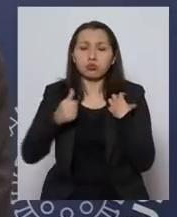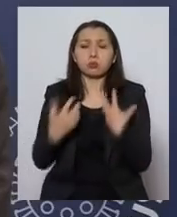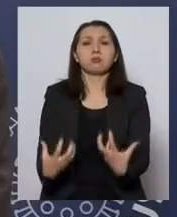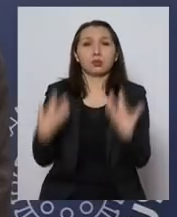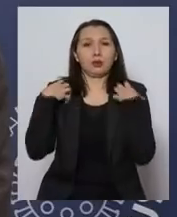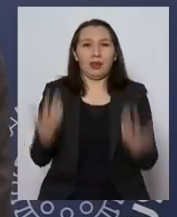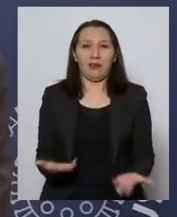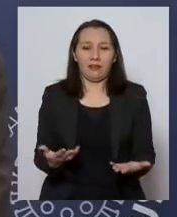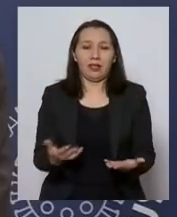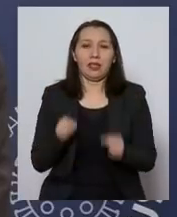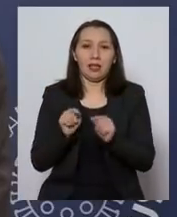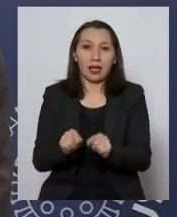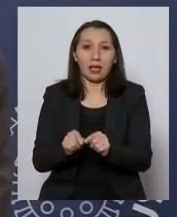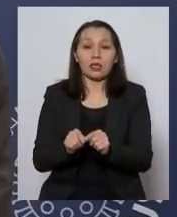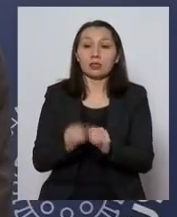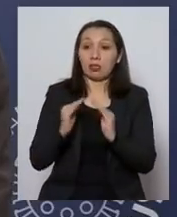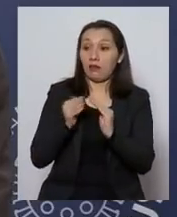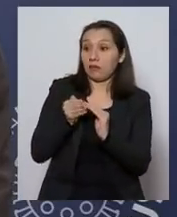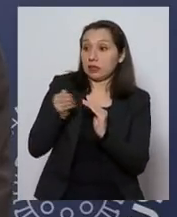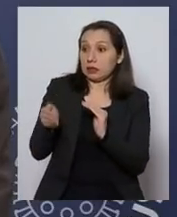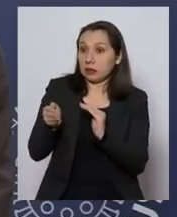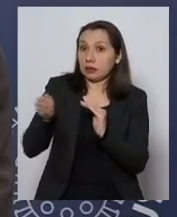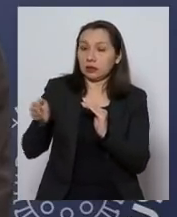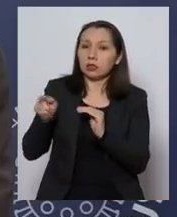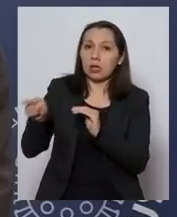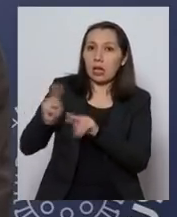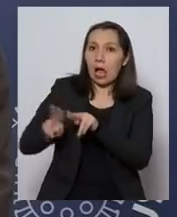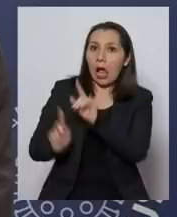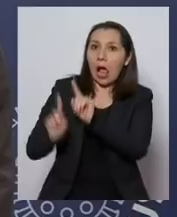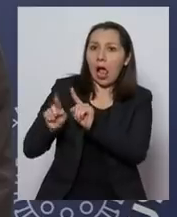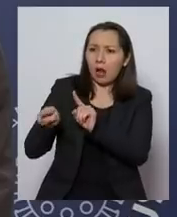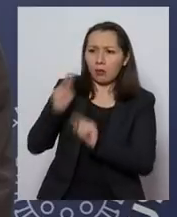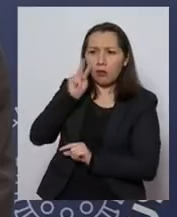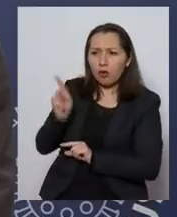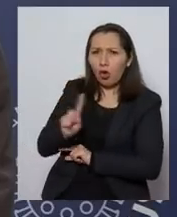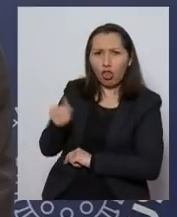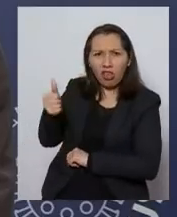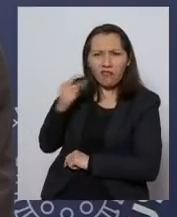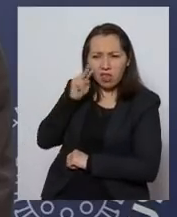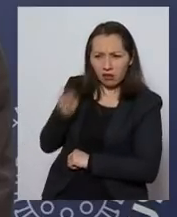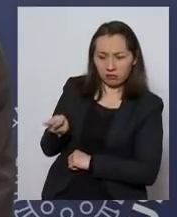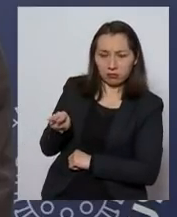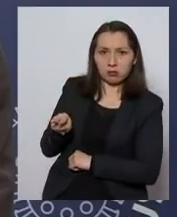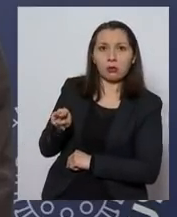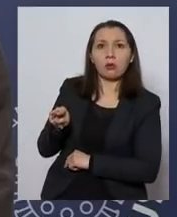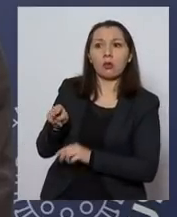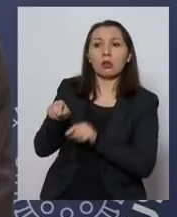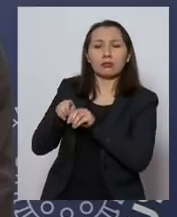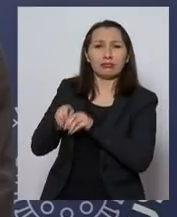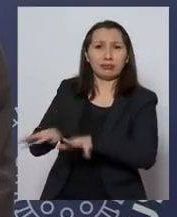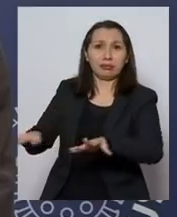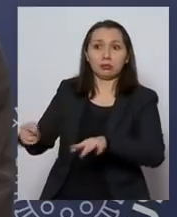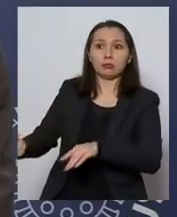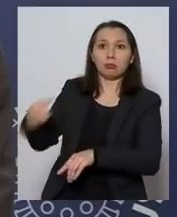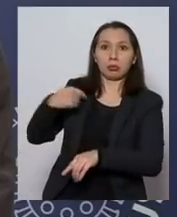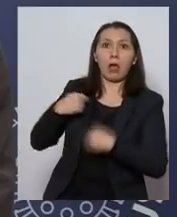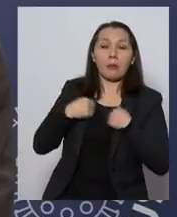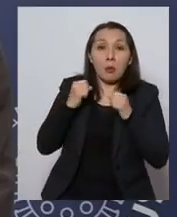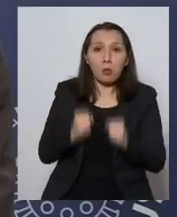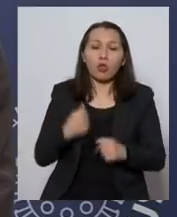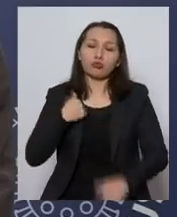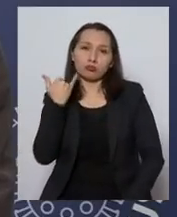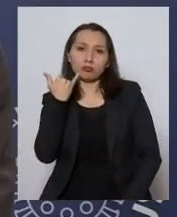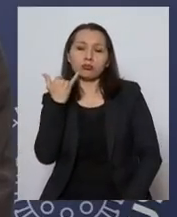corresponsabilidad, que el vecino, la vecina haga algo que no es correcto, tiene repercusión en mí y tengo que